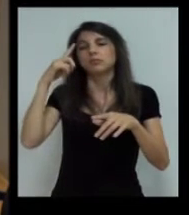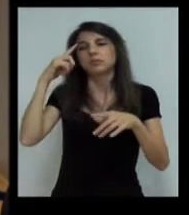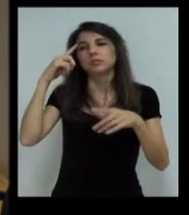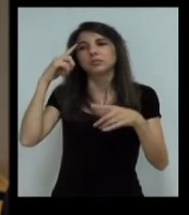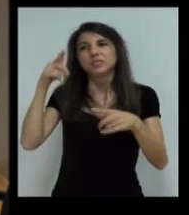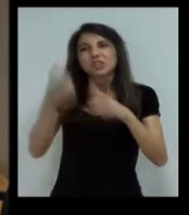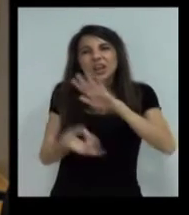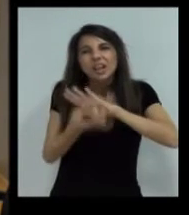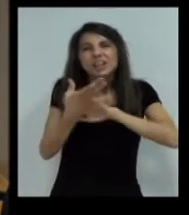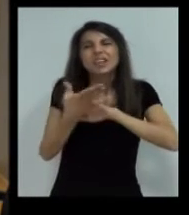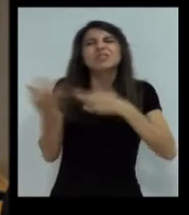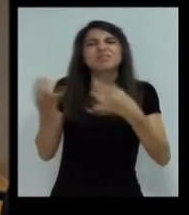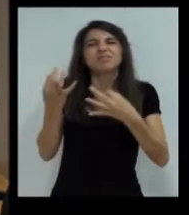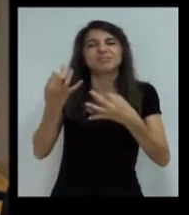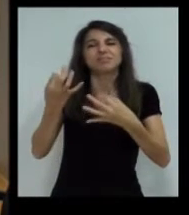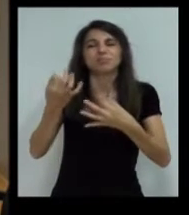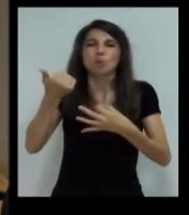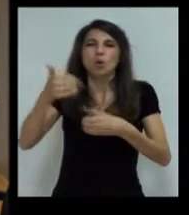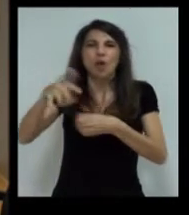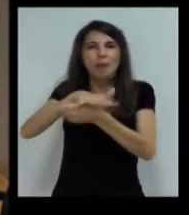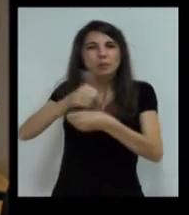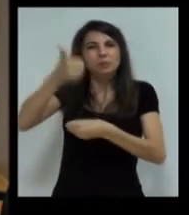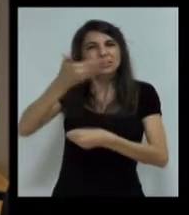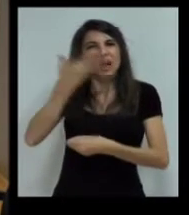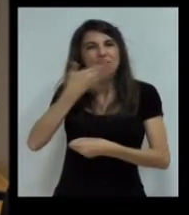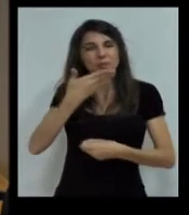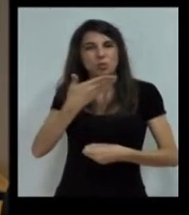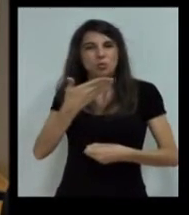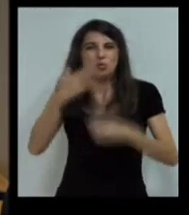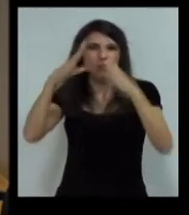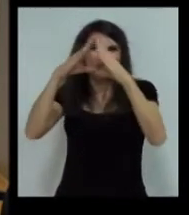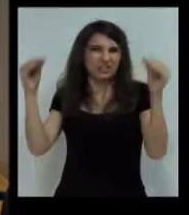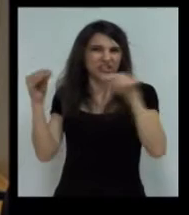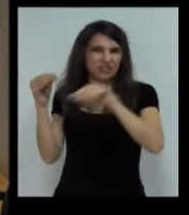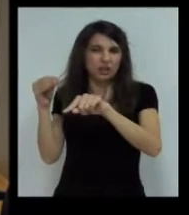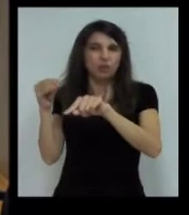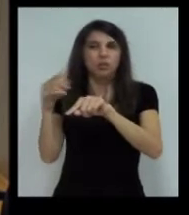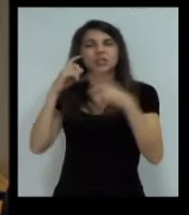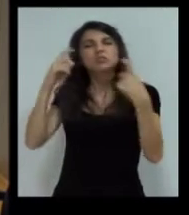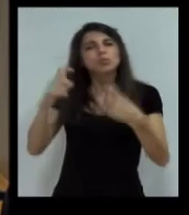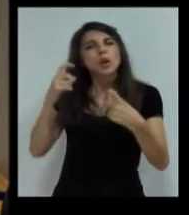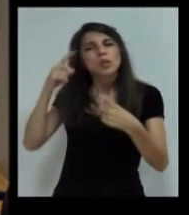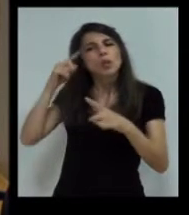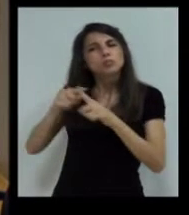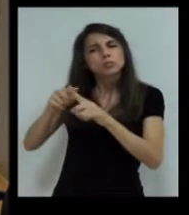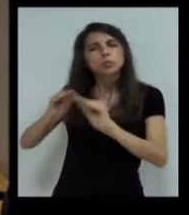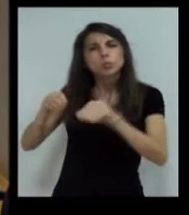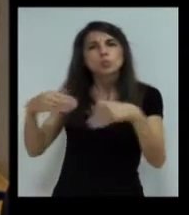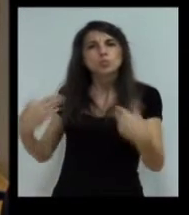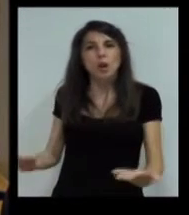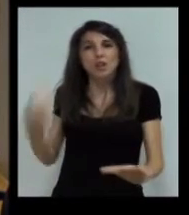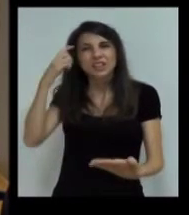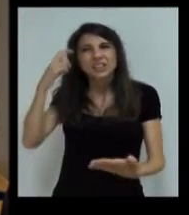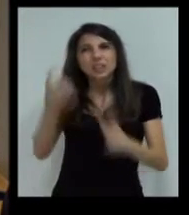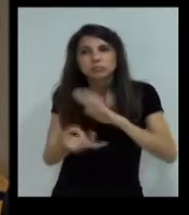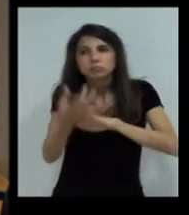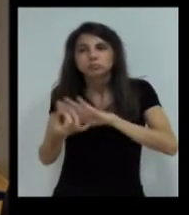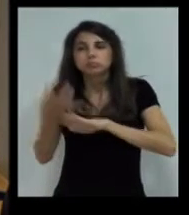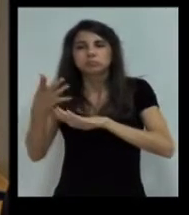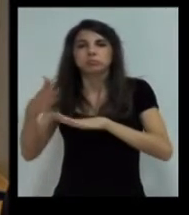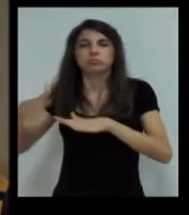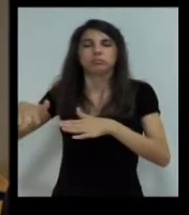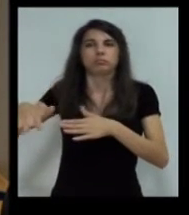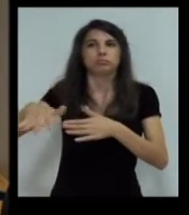más académico, más universitario, el esfuerzo es intentar generar escenarios o situaciones